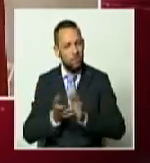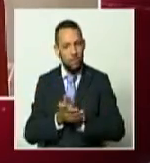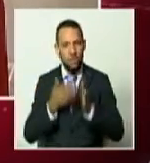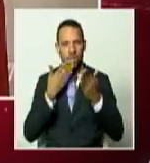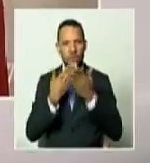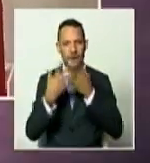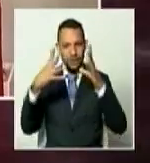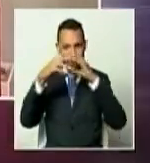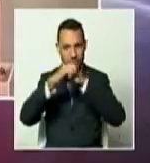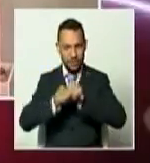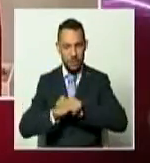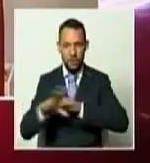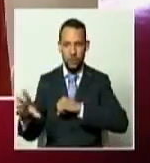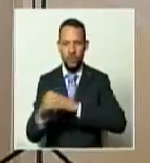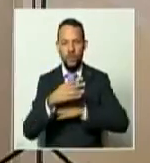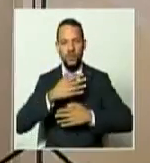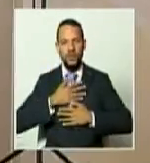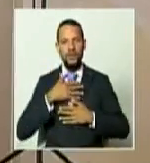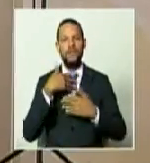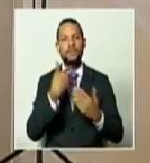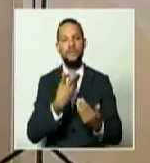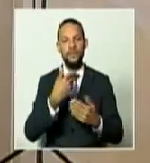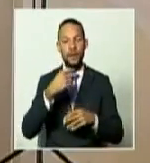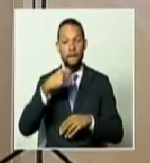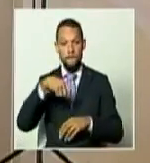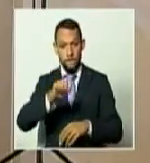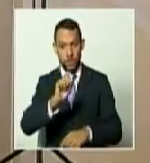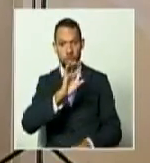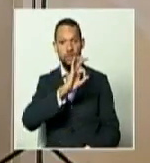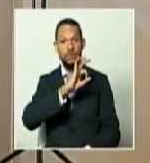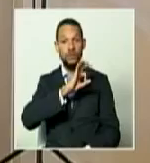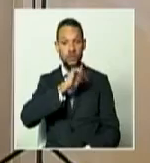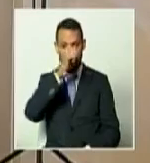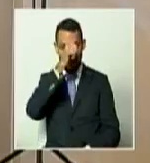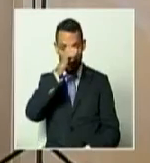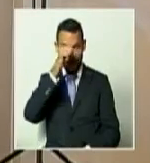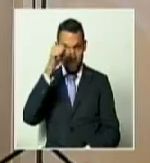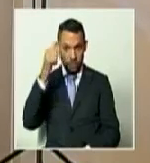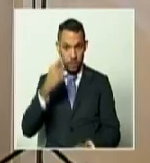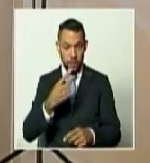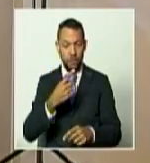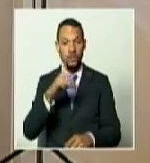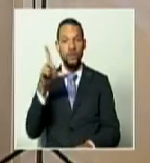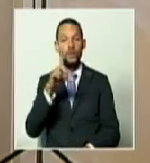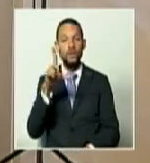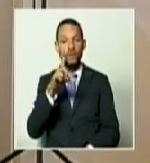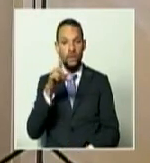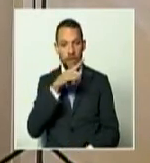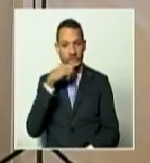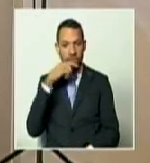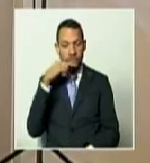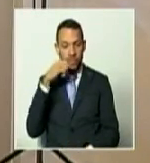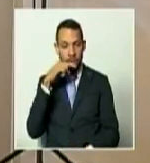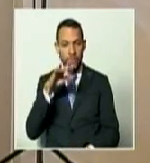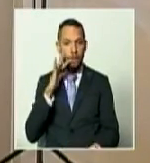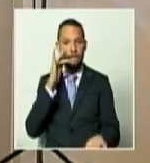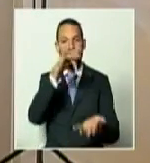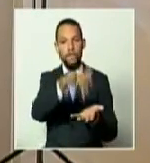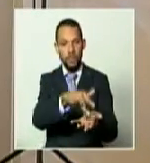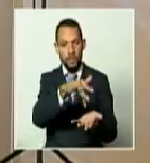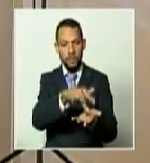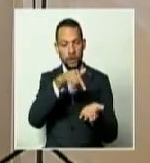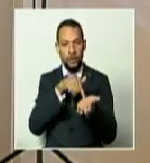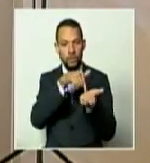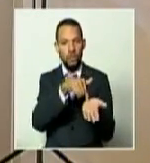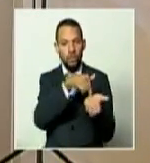buenas noches, un saludo muy especial. El próximo fin de semana se realizará en el Parque Principal del municipio de Villa María la primera edición del